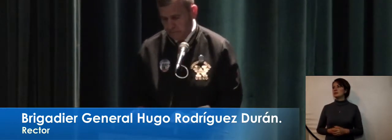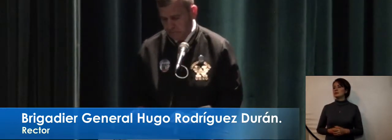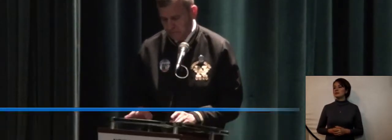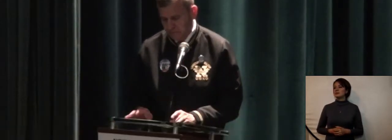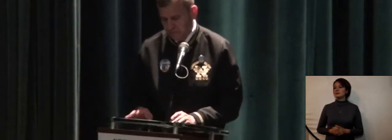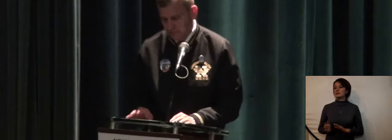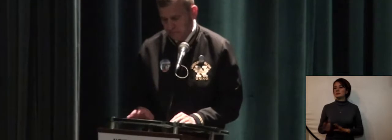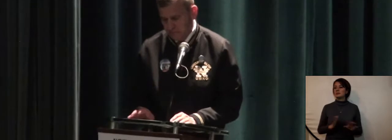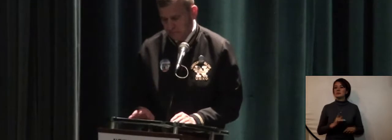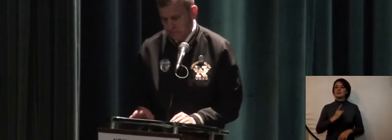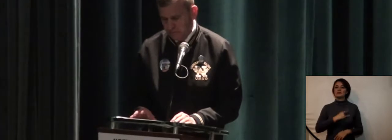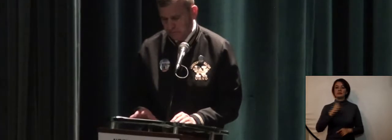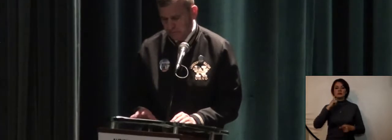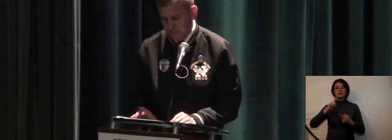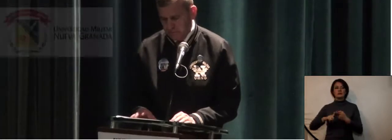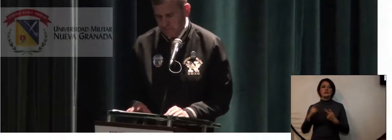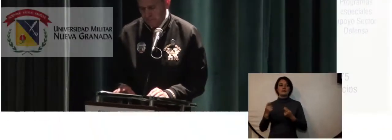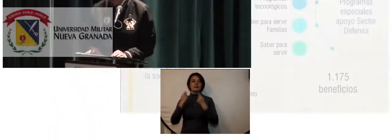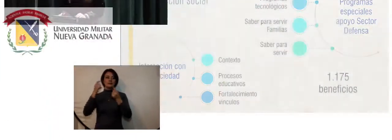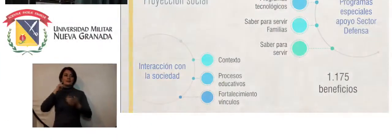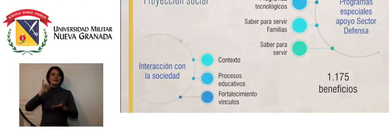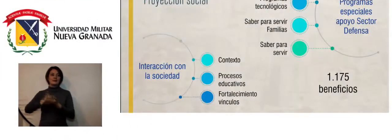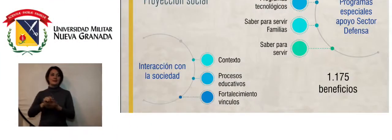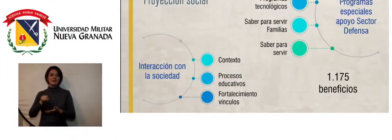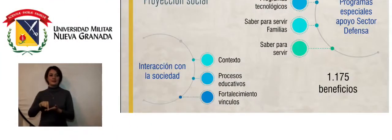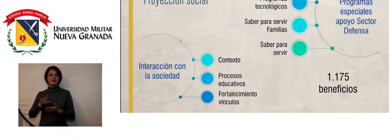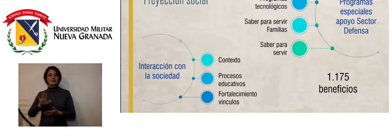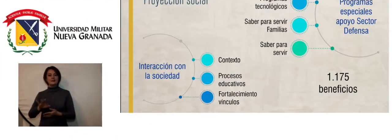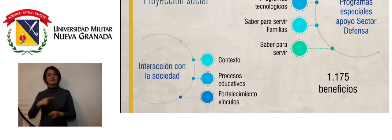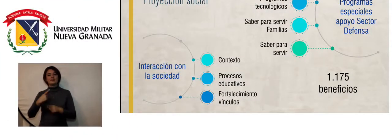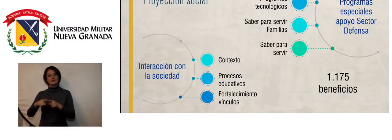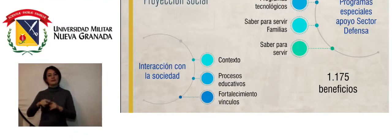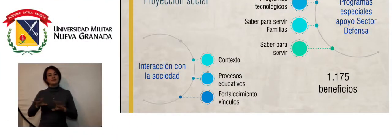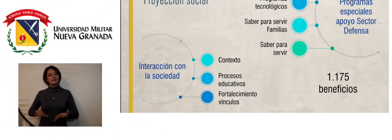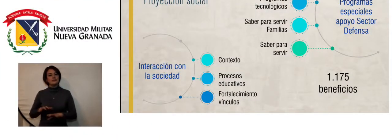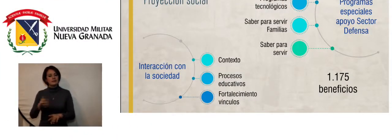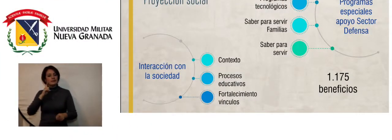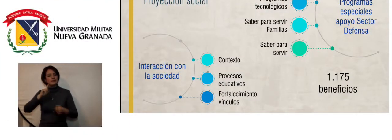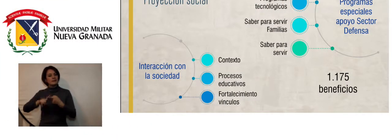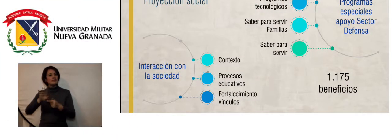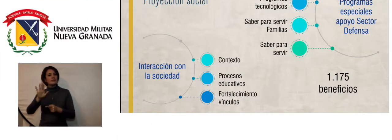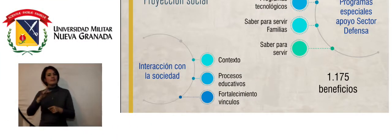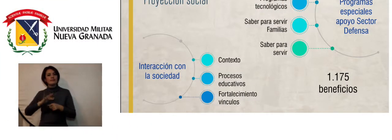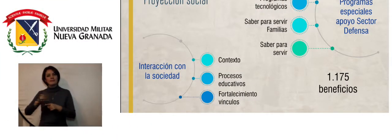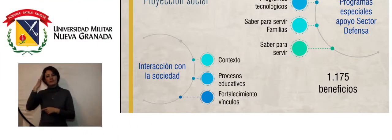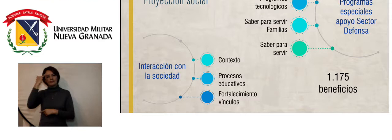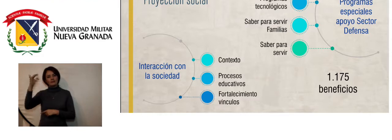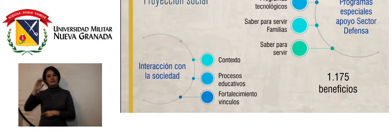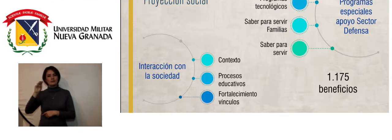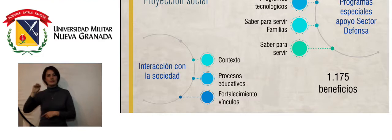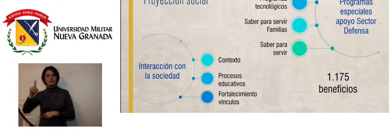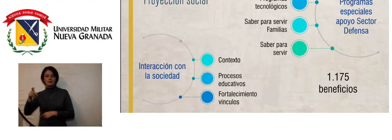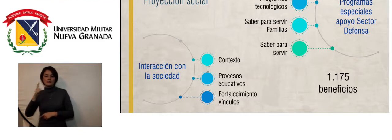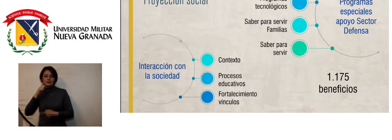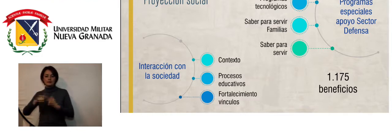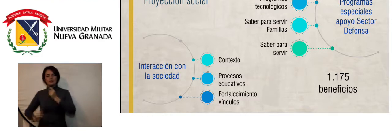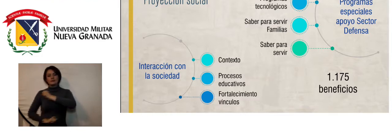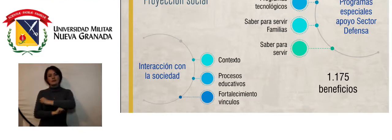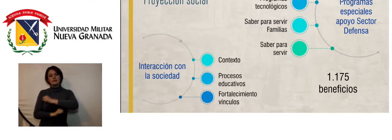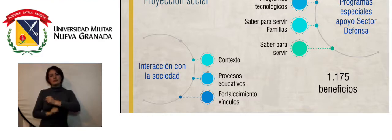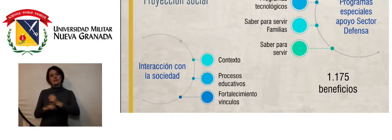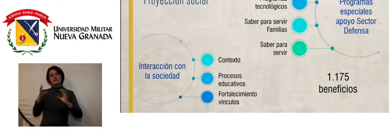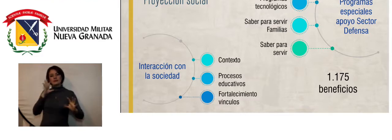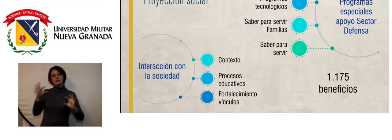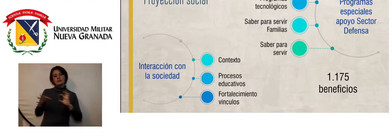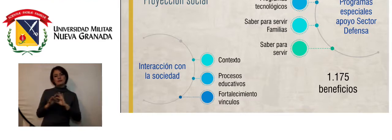la universidad con el fin de promover la interacción con la sociedad llevó a cabo diferentes actividades a cargo de distancias académicas de la UMNG que permitieron el fortalecimiento de los